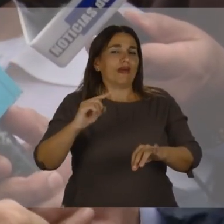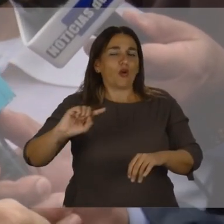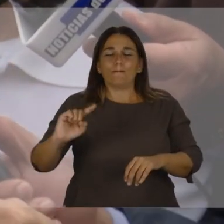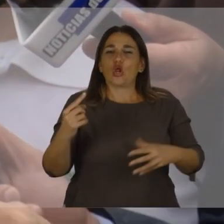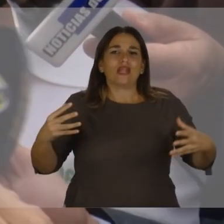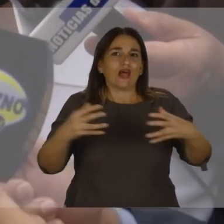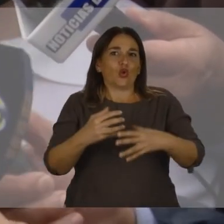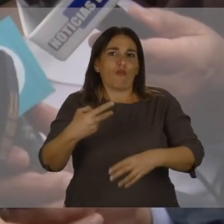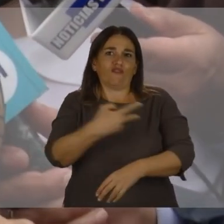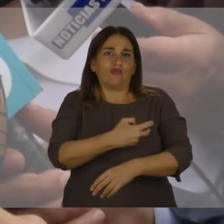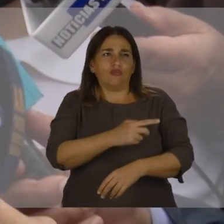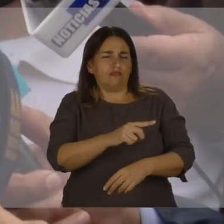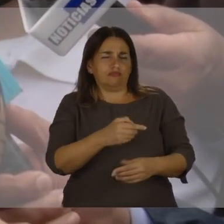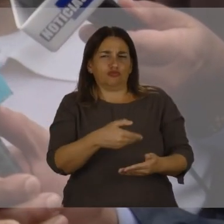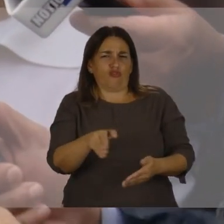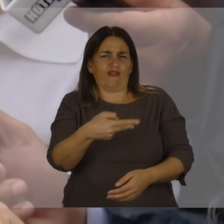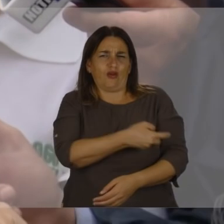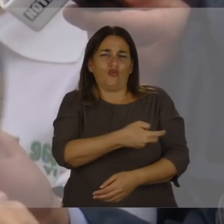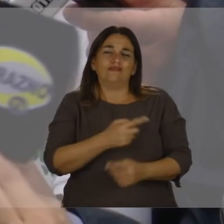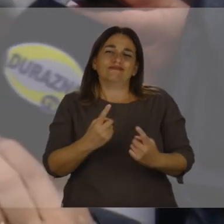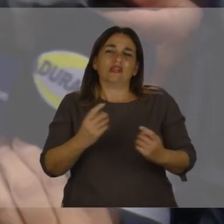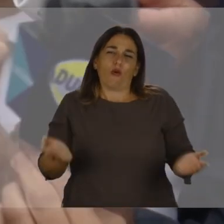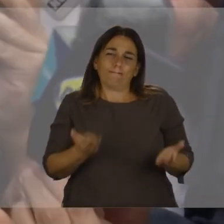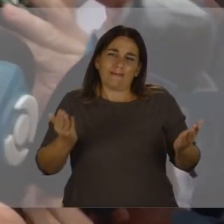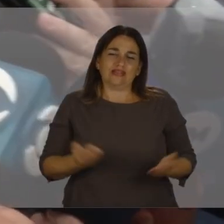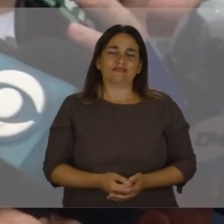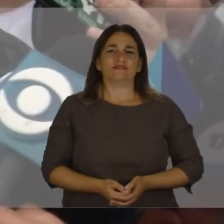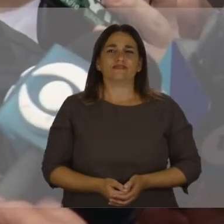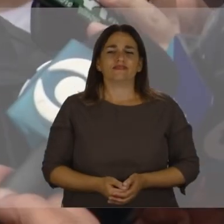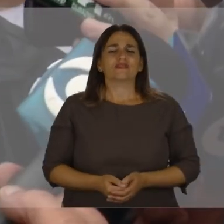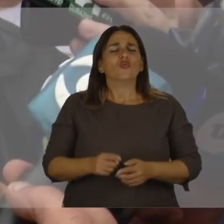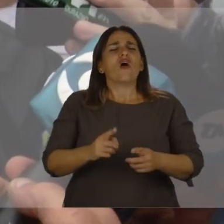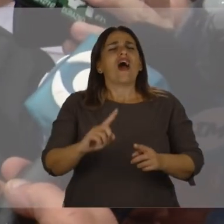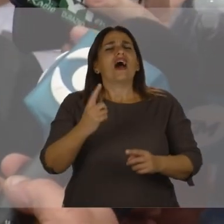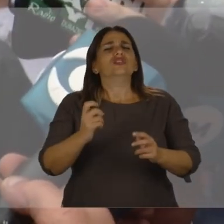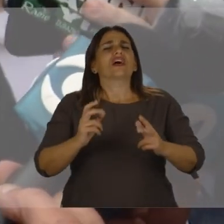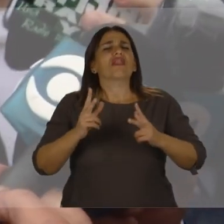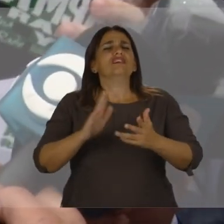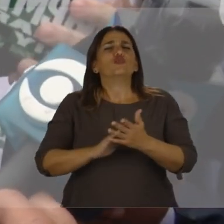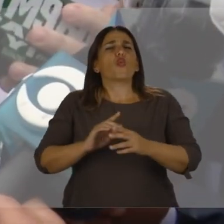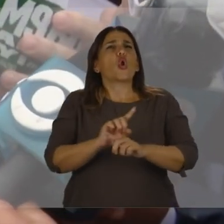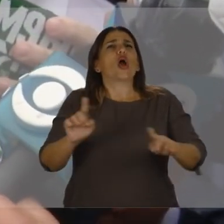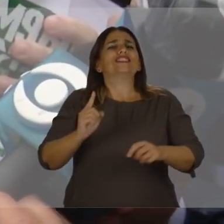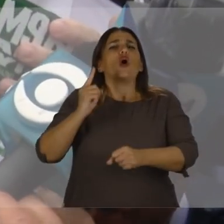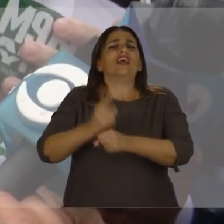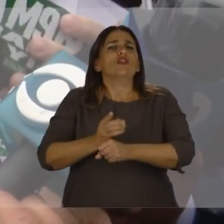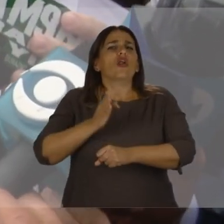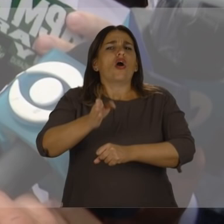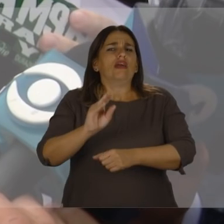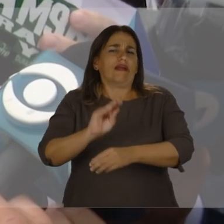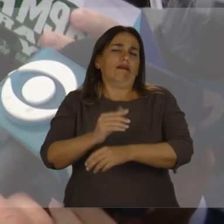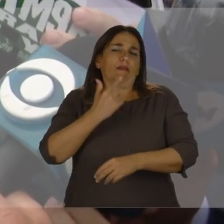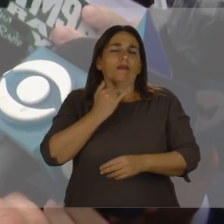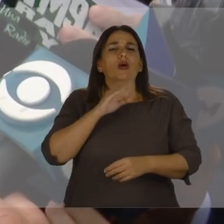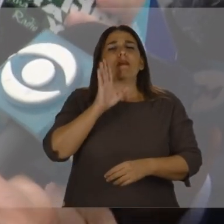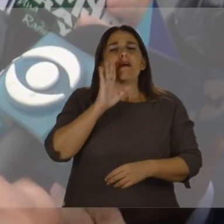en vacunarse, obviamente que tenemos que empujar un poquito más. Ayer habló de la no obligatoriedad, ¿no?, para ir a las clases. Los que no